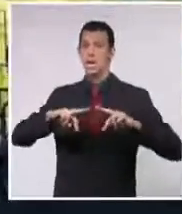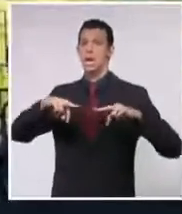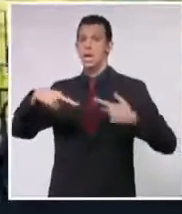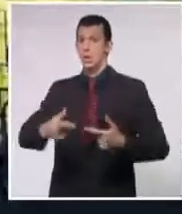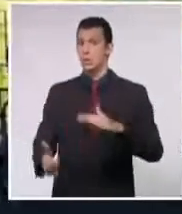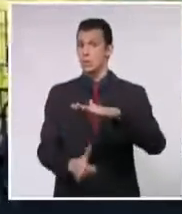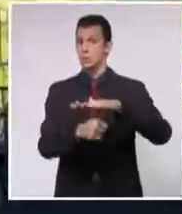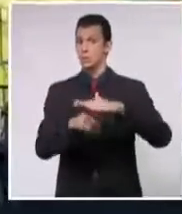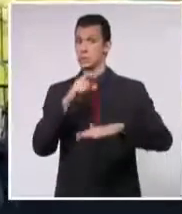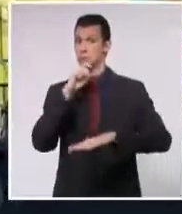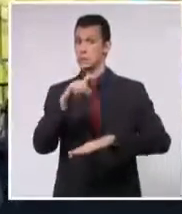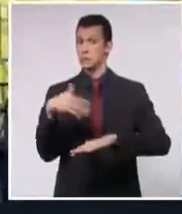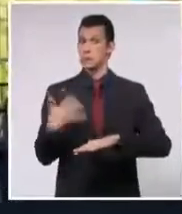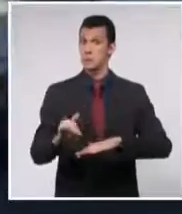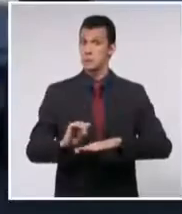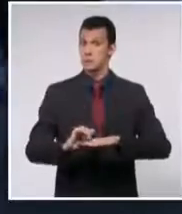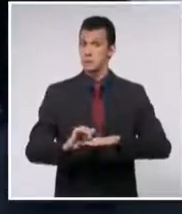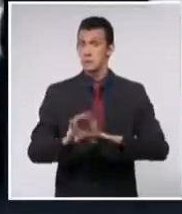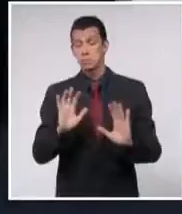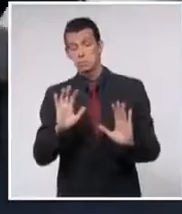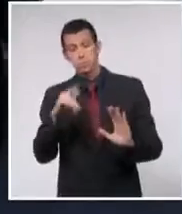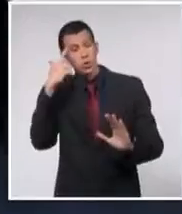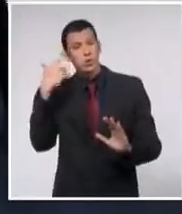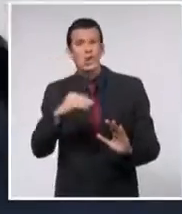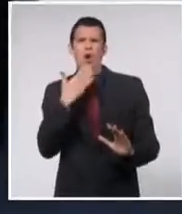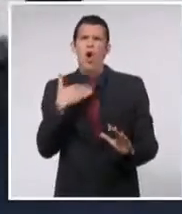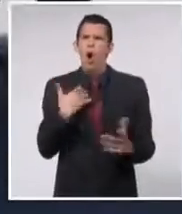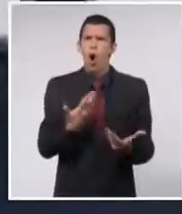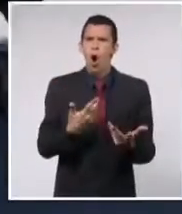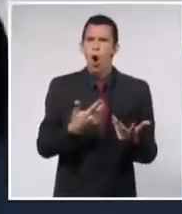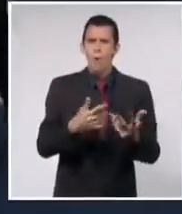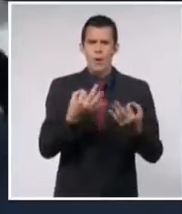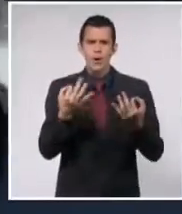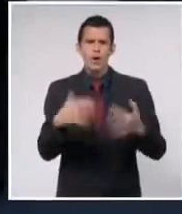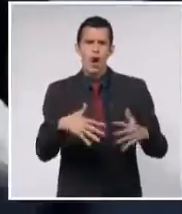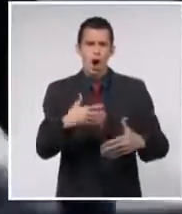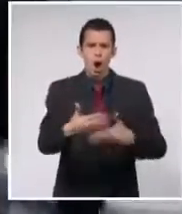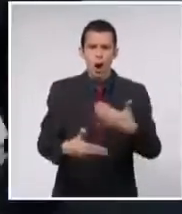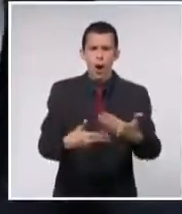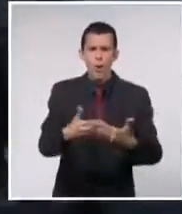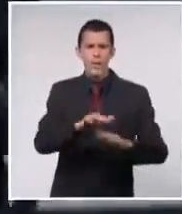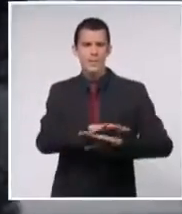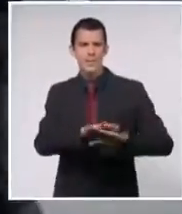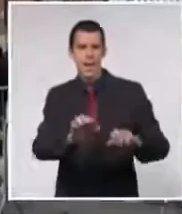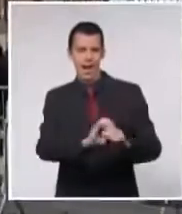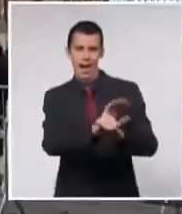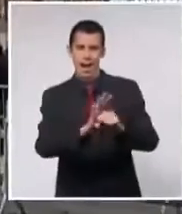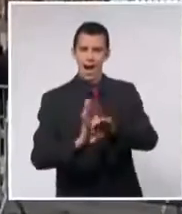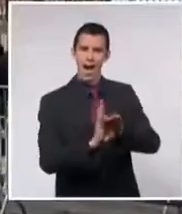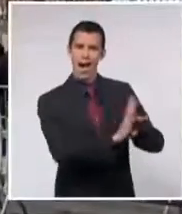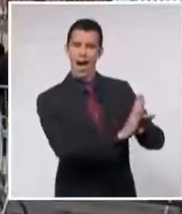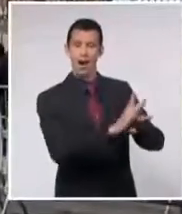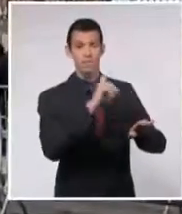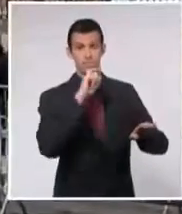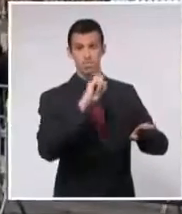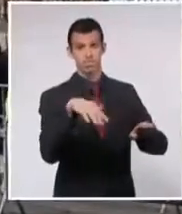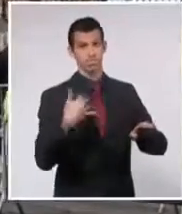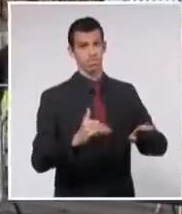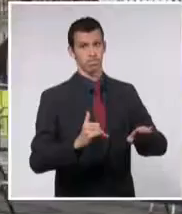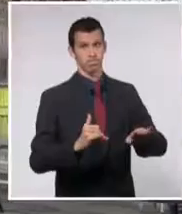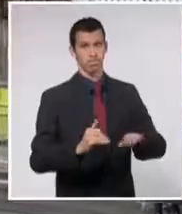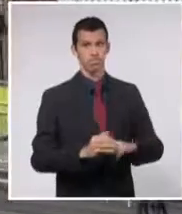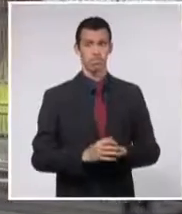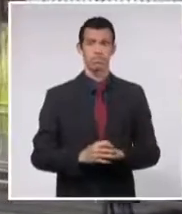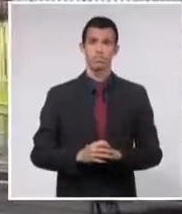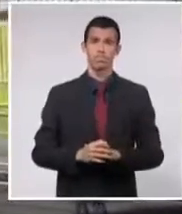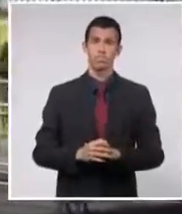e irresponsable a la normalidad le juega una mala pasada que conspira contra una reelección que